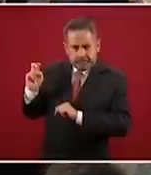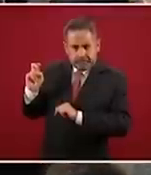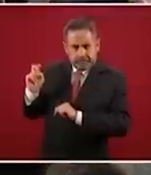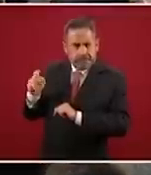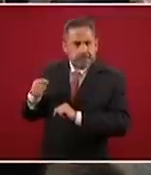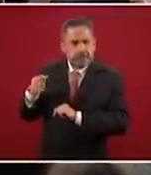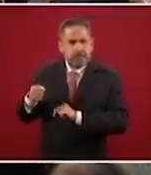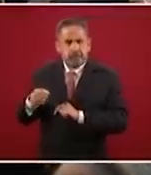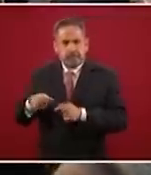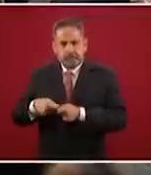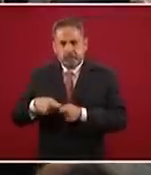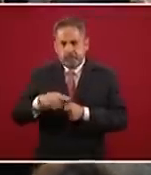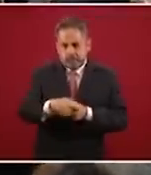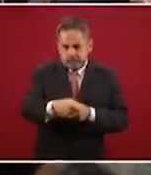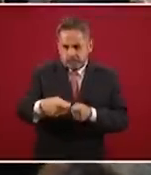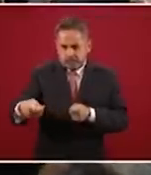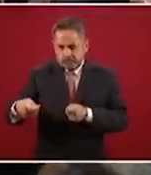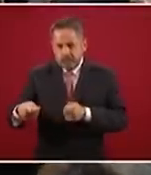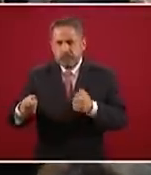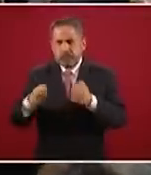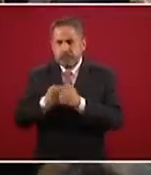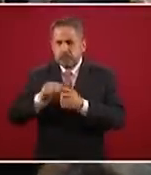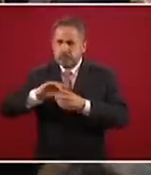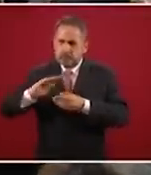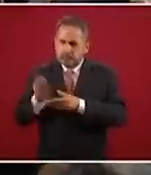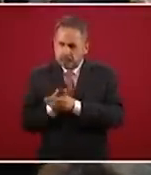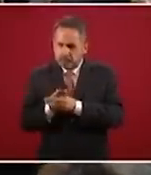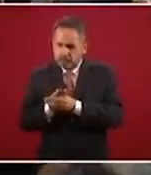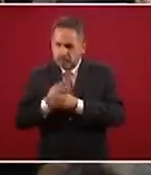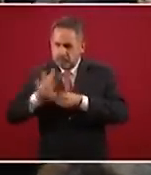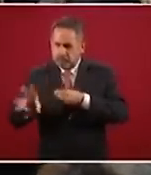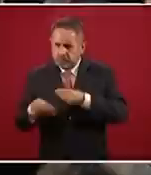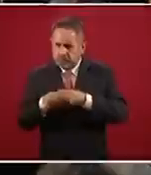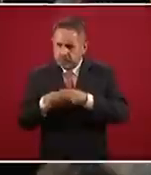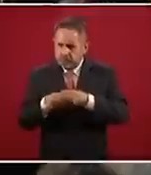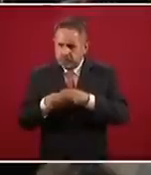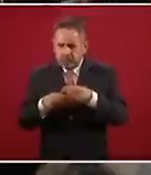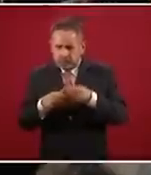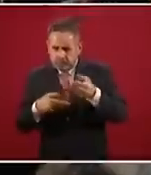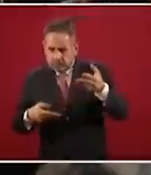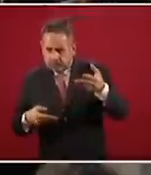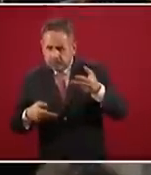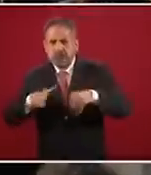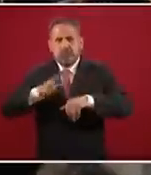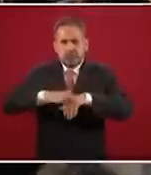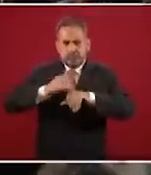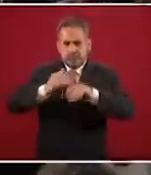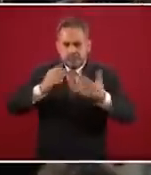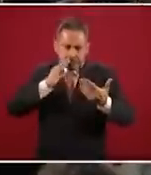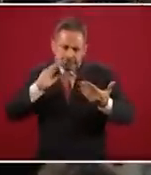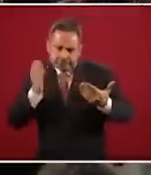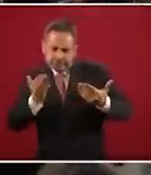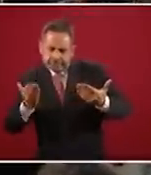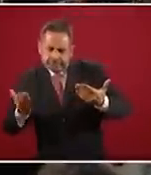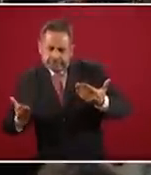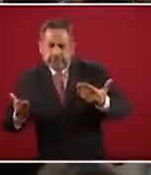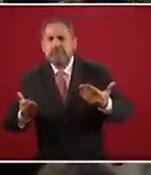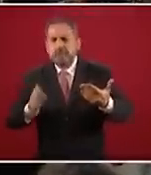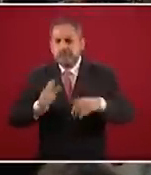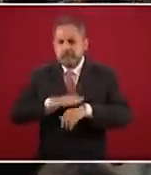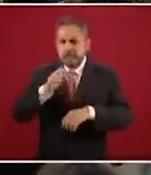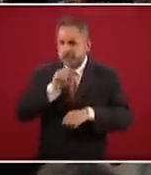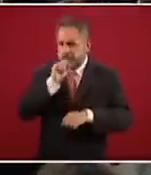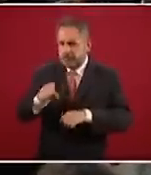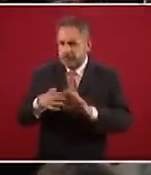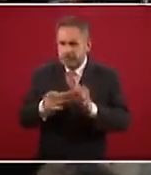se les entrega, pero con los anexos, ¿sí? Que tengan más información y lo mismo